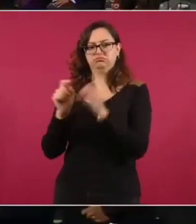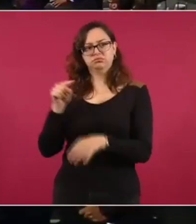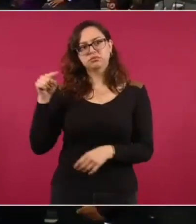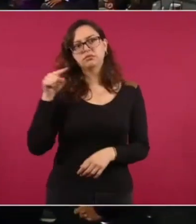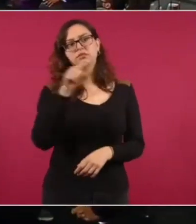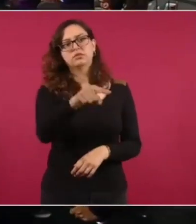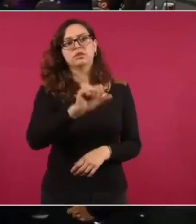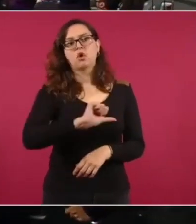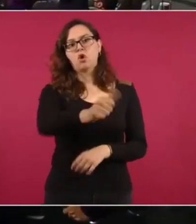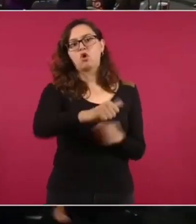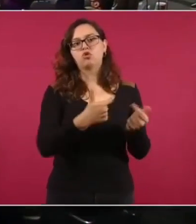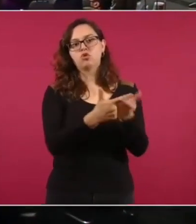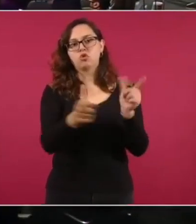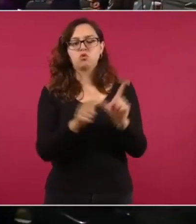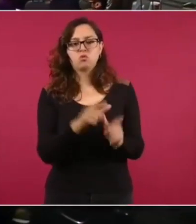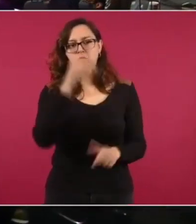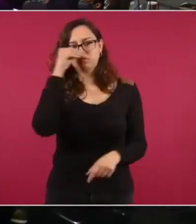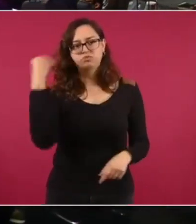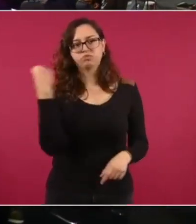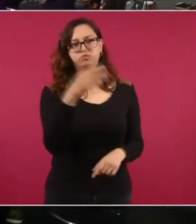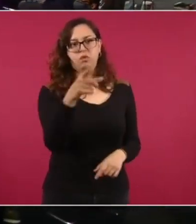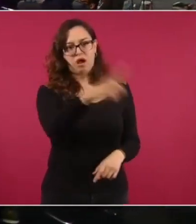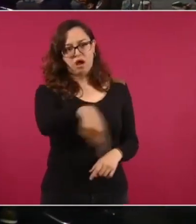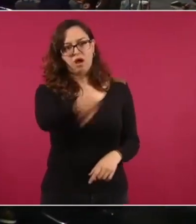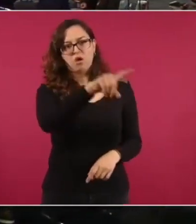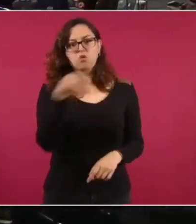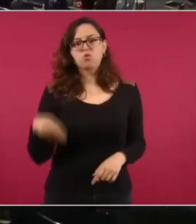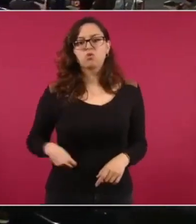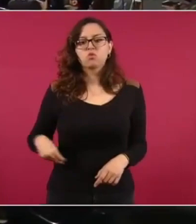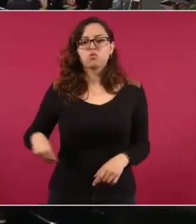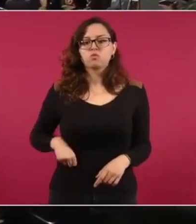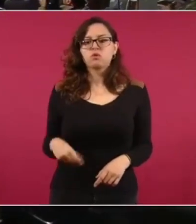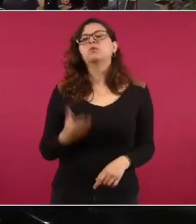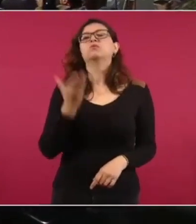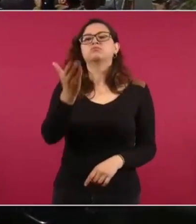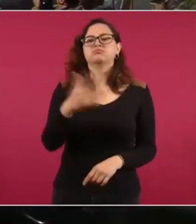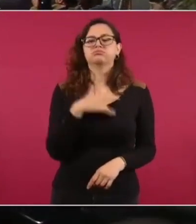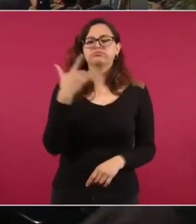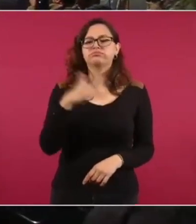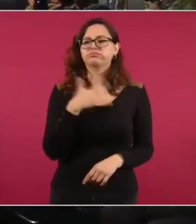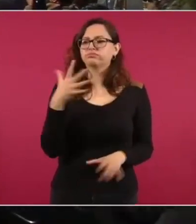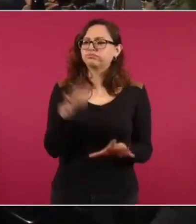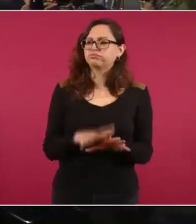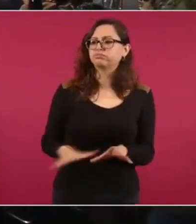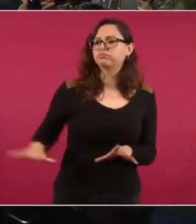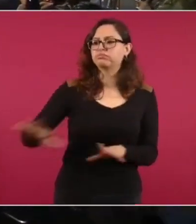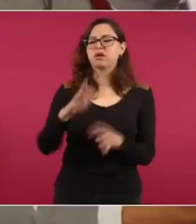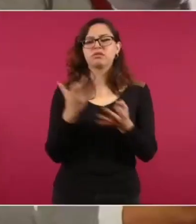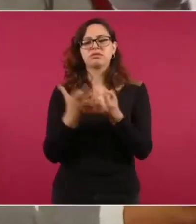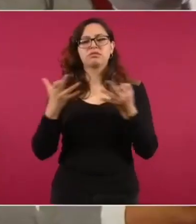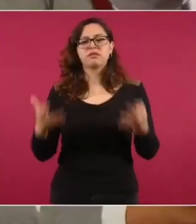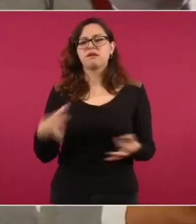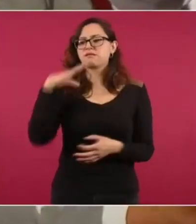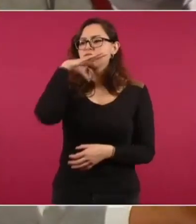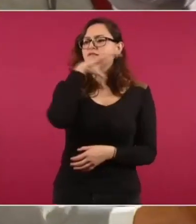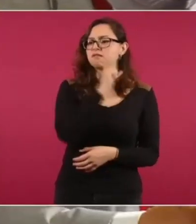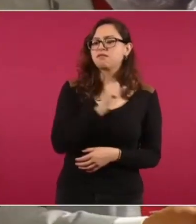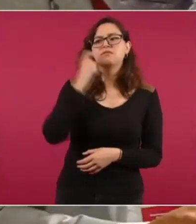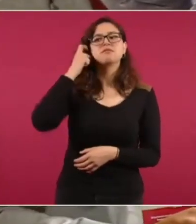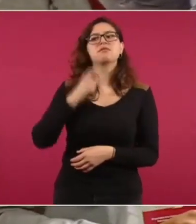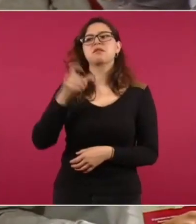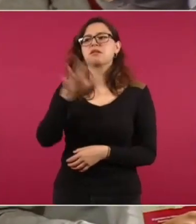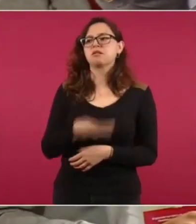en este municipio. Preguntarle qué diagnóstico tiene sobre la violencia en esta zona de la Tierra Caliente, si se va a reforzar la